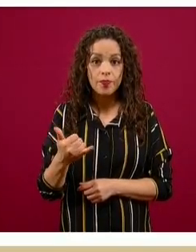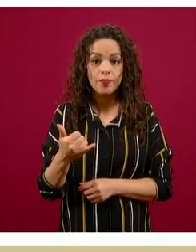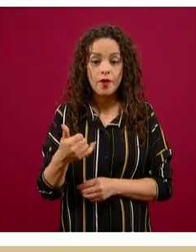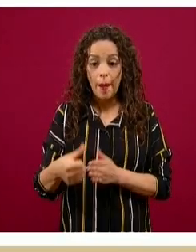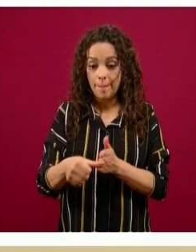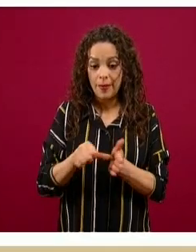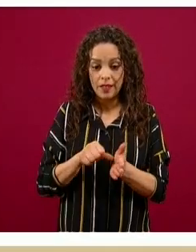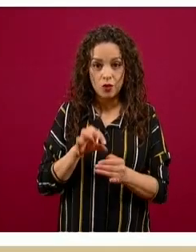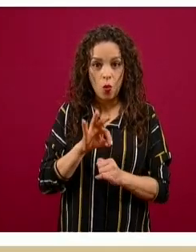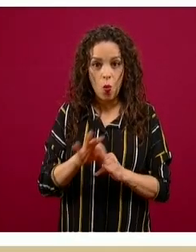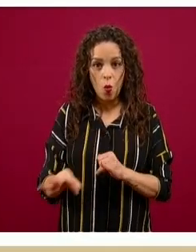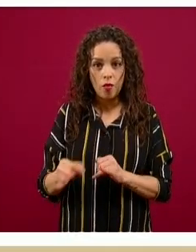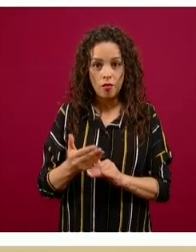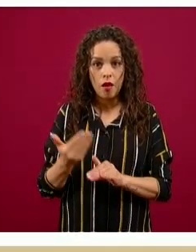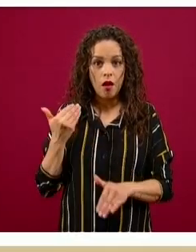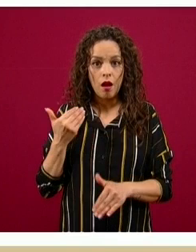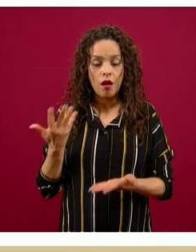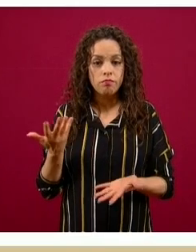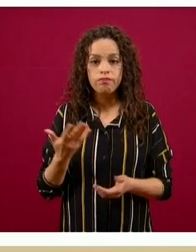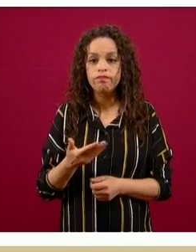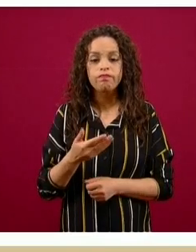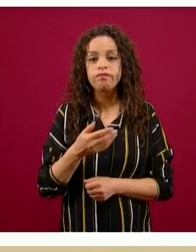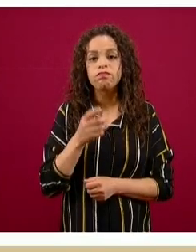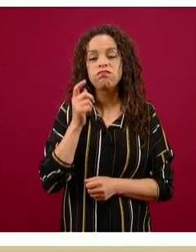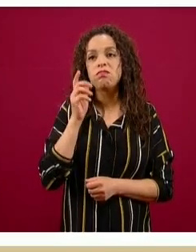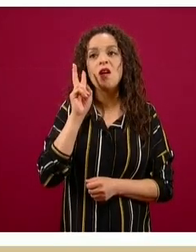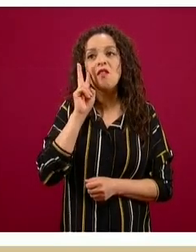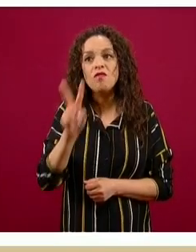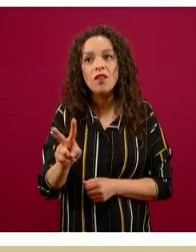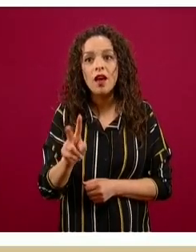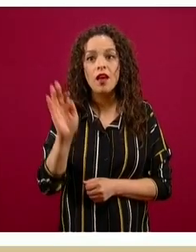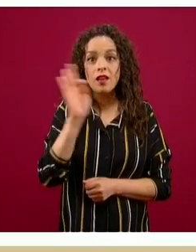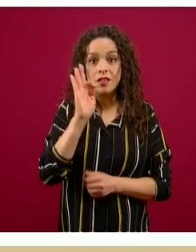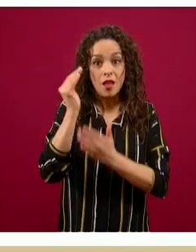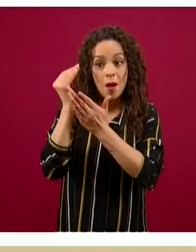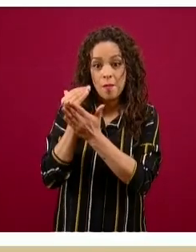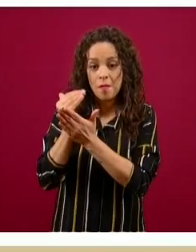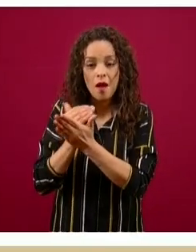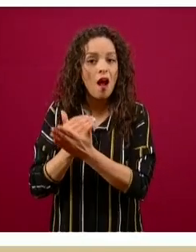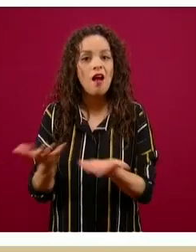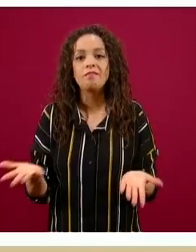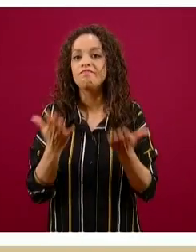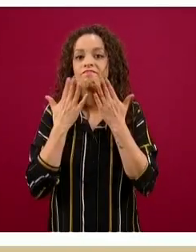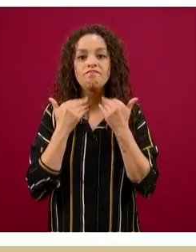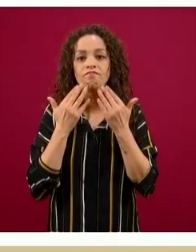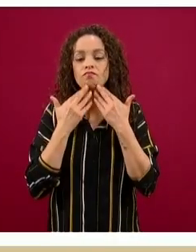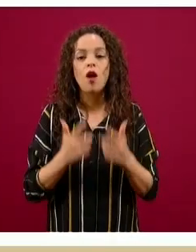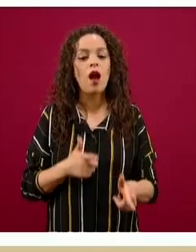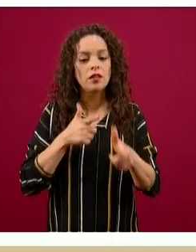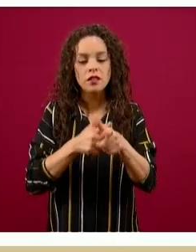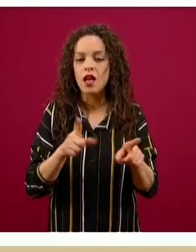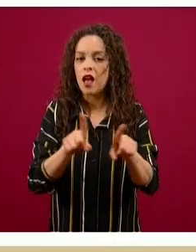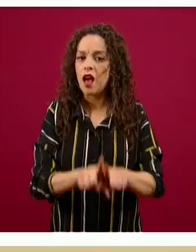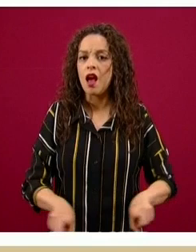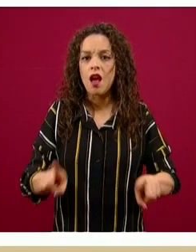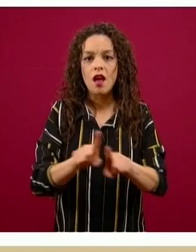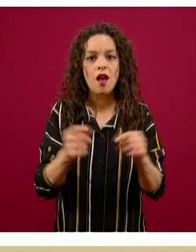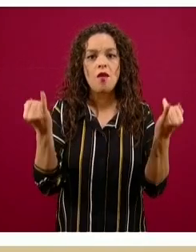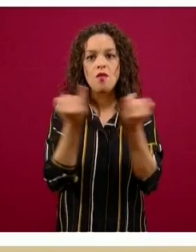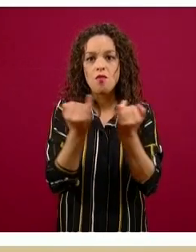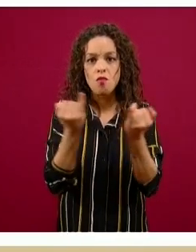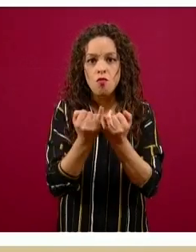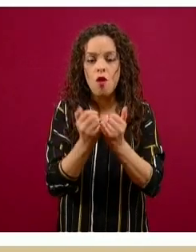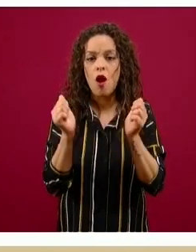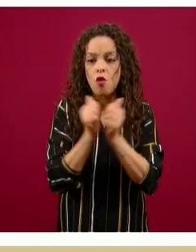mes no ha dado signos de que quiera reducir. Se ha mantenido esa proporción y sobre todo el número total de casos, que